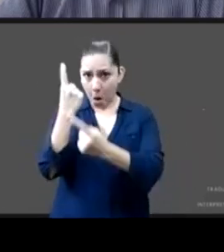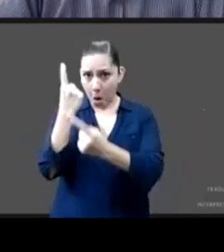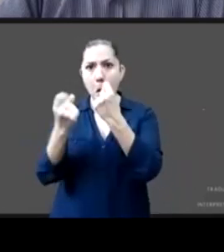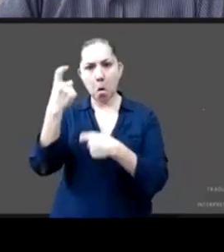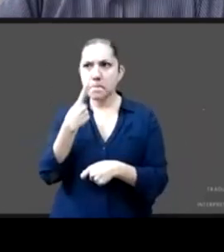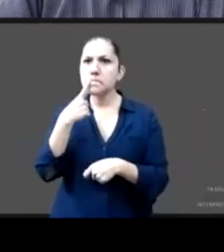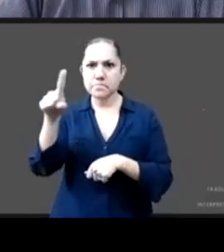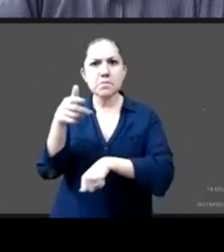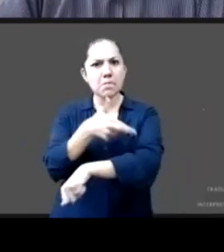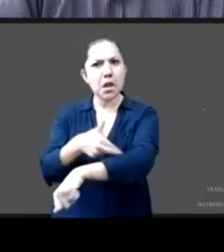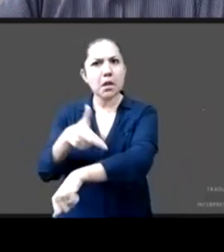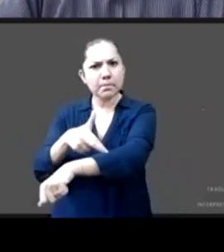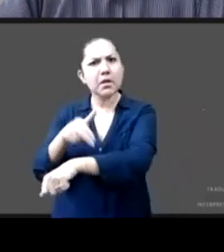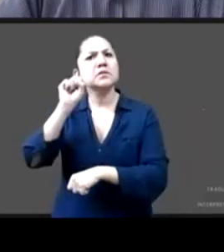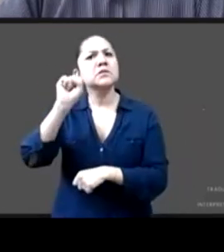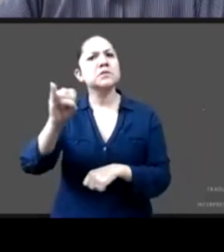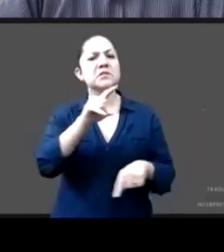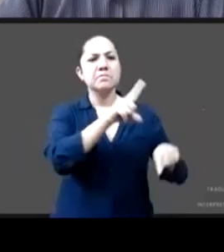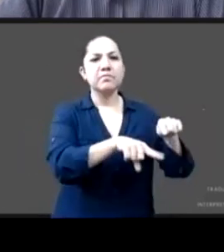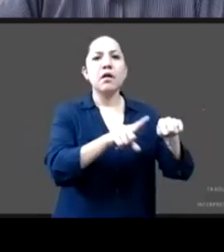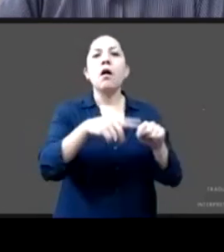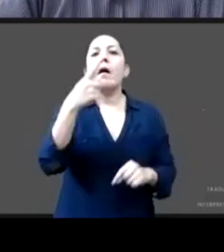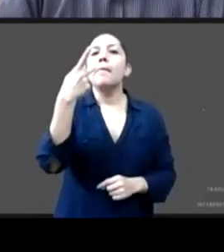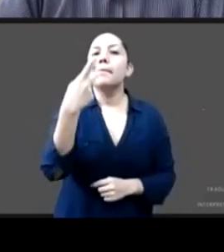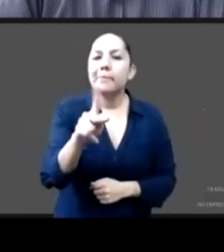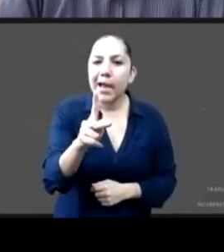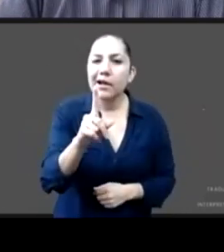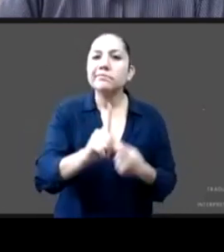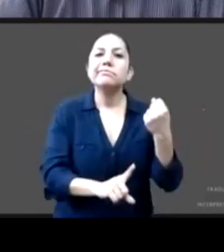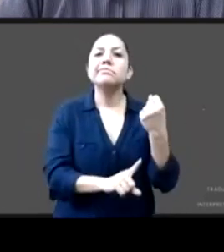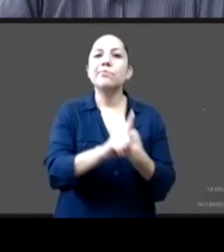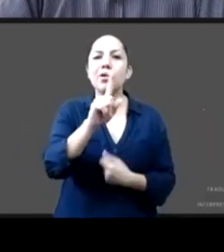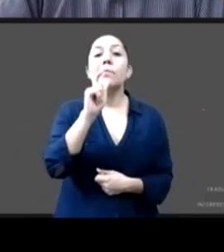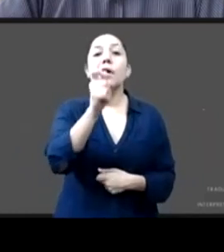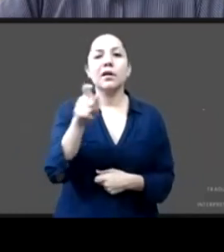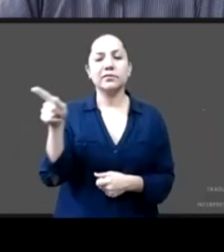digo, vuelven a crearse nuevamente. Ahora bien,